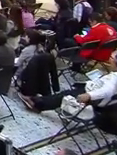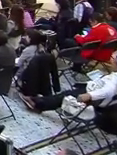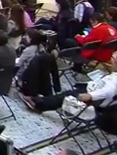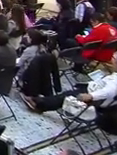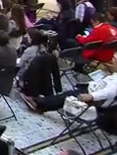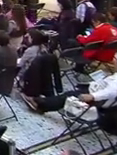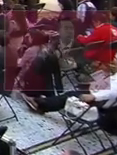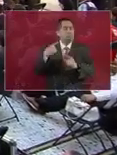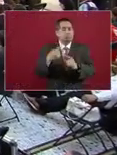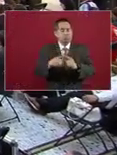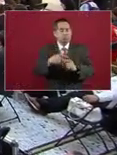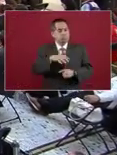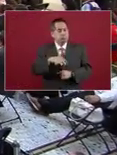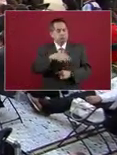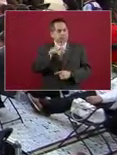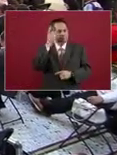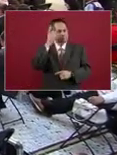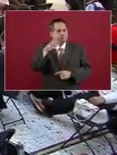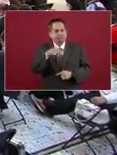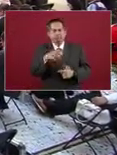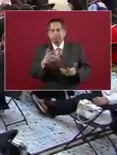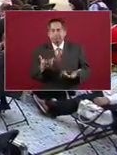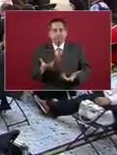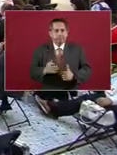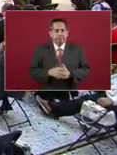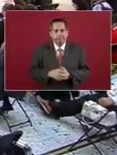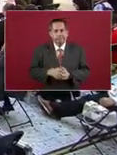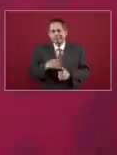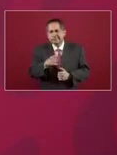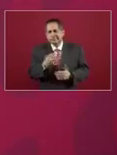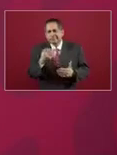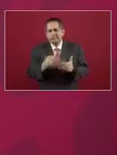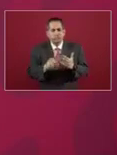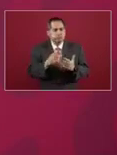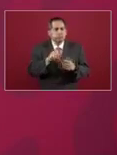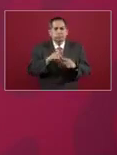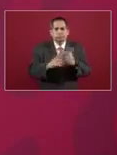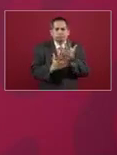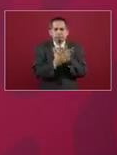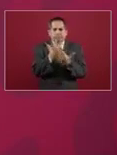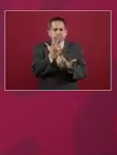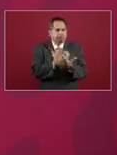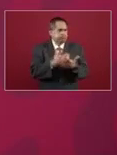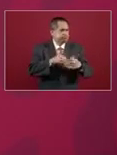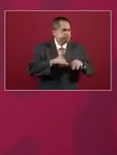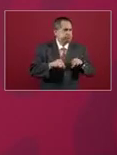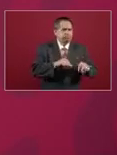de los propietarios era la falta de brazos,